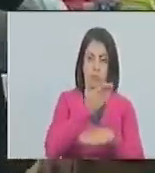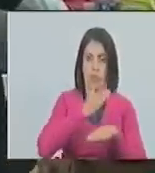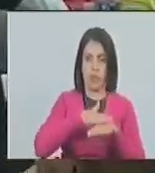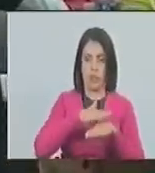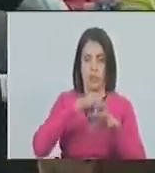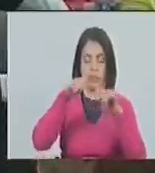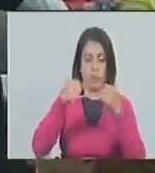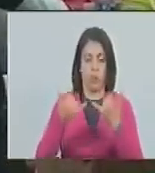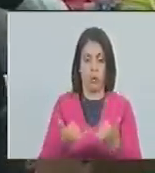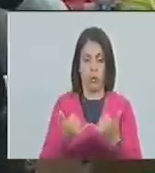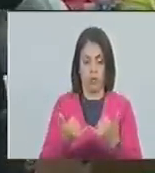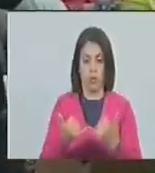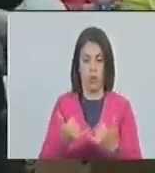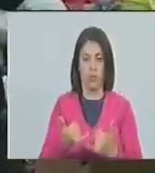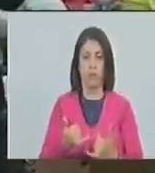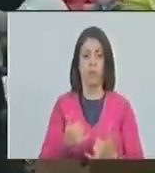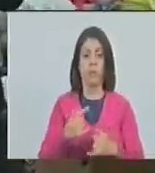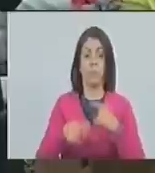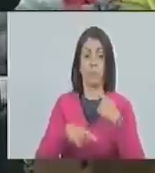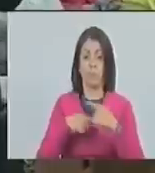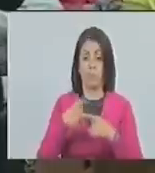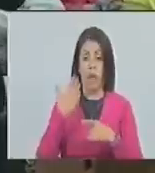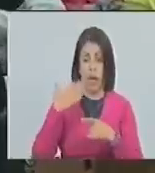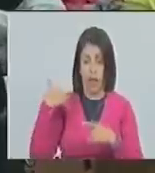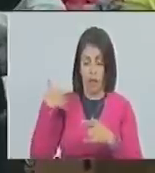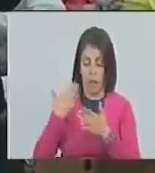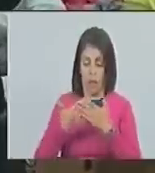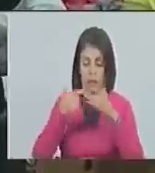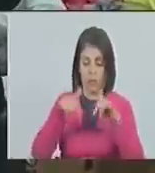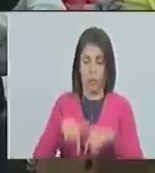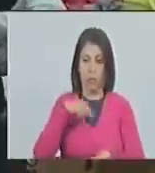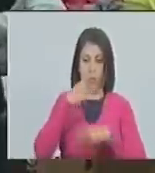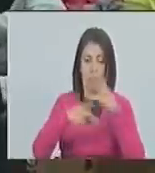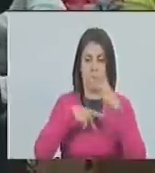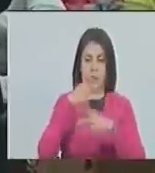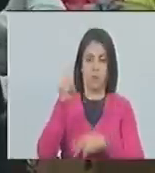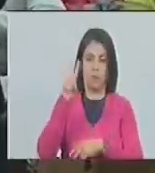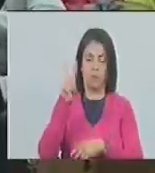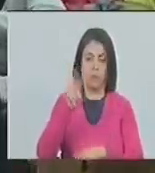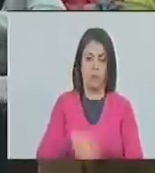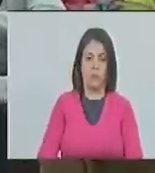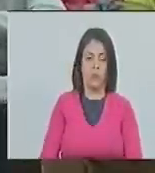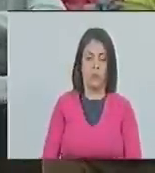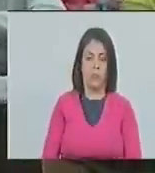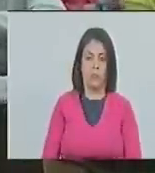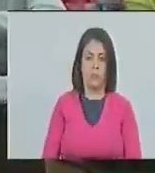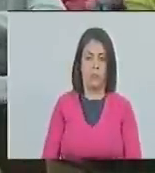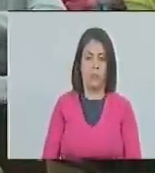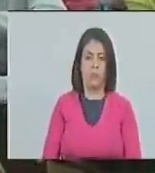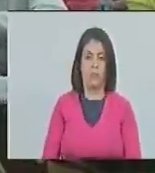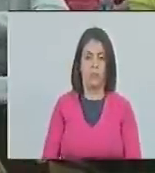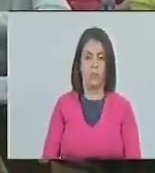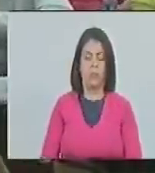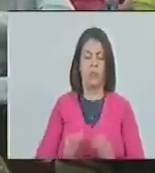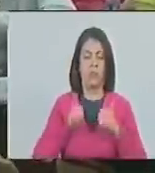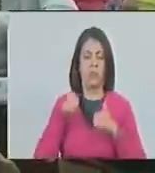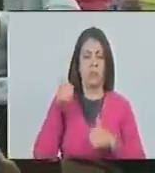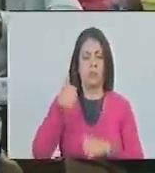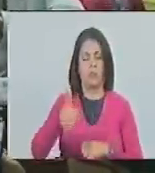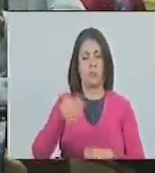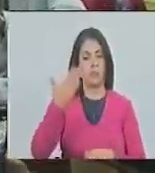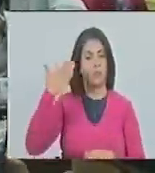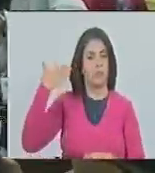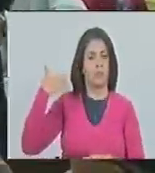pasando actualmente, ¿no? Y de lo que viene pasando en la política venezolana desde el inicio del siglo